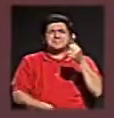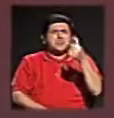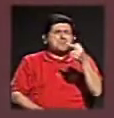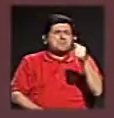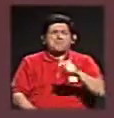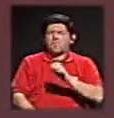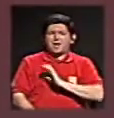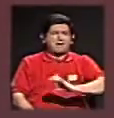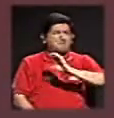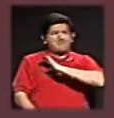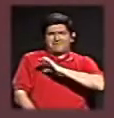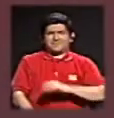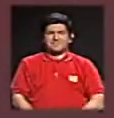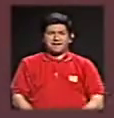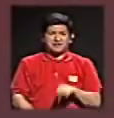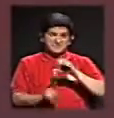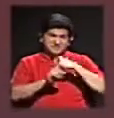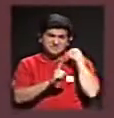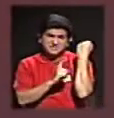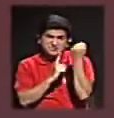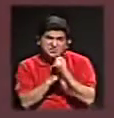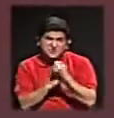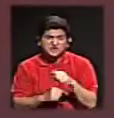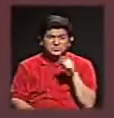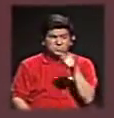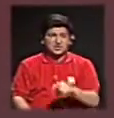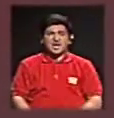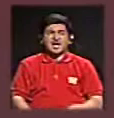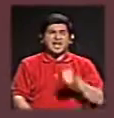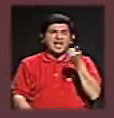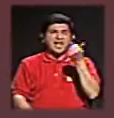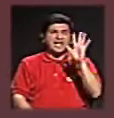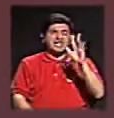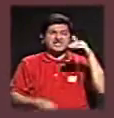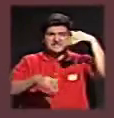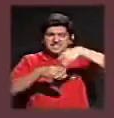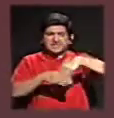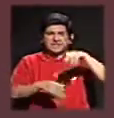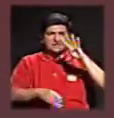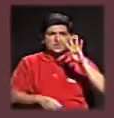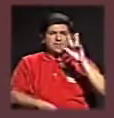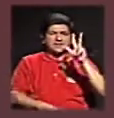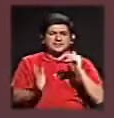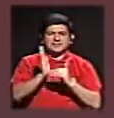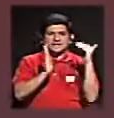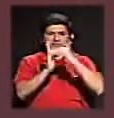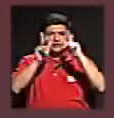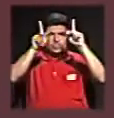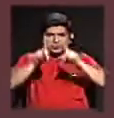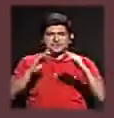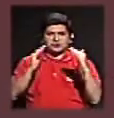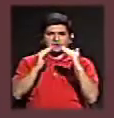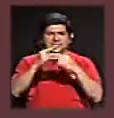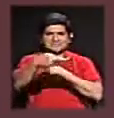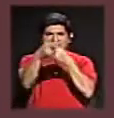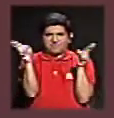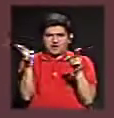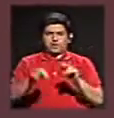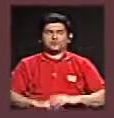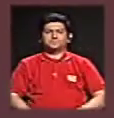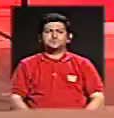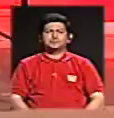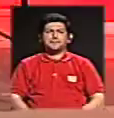calidad. En esta condición están 15 de los 43 millones de habitantes aproximadamente en la región. Pero ¿por qué